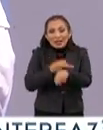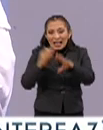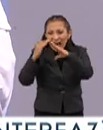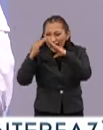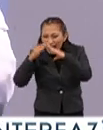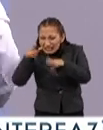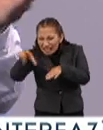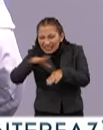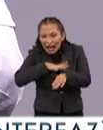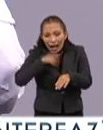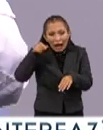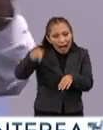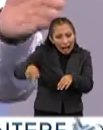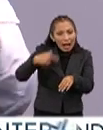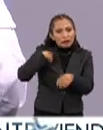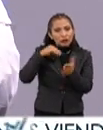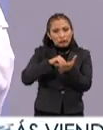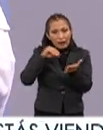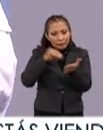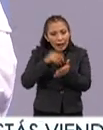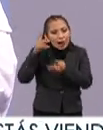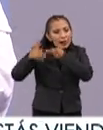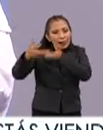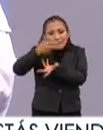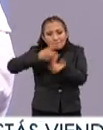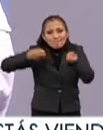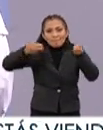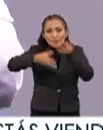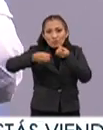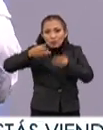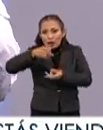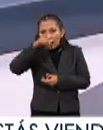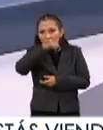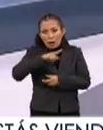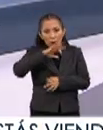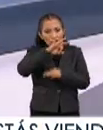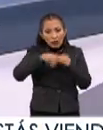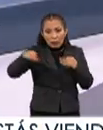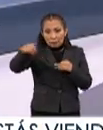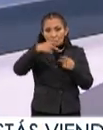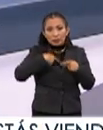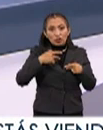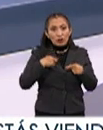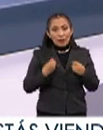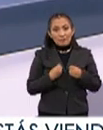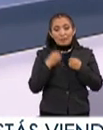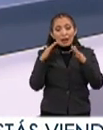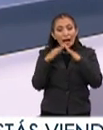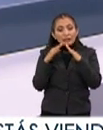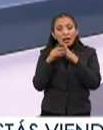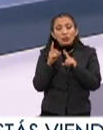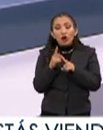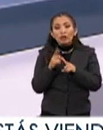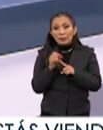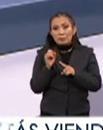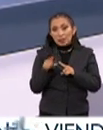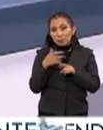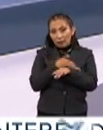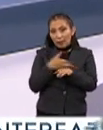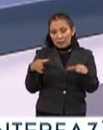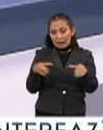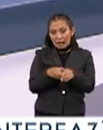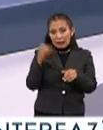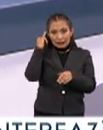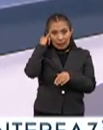donde consideramos que existe, todas las personas que habitan esa vivienda son parte de una